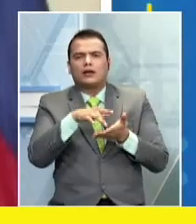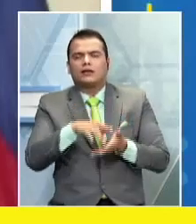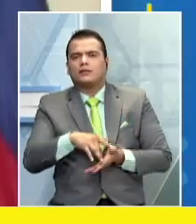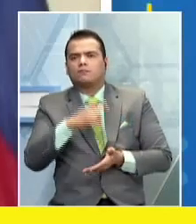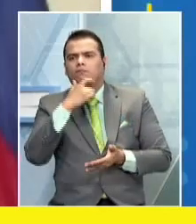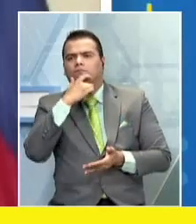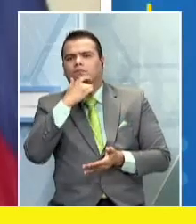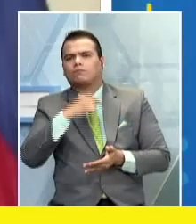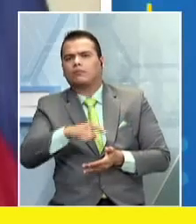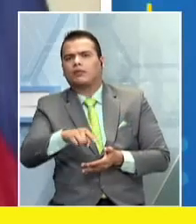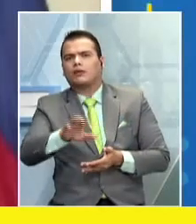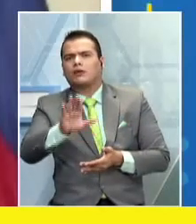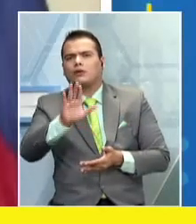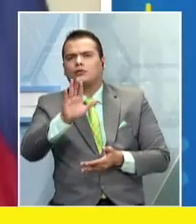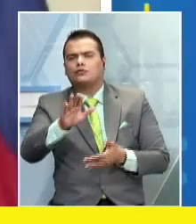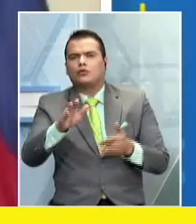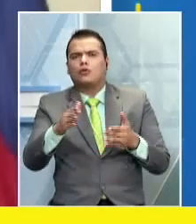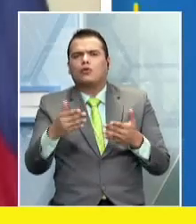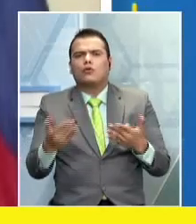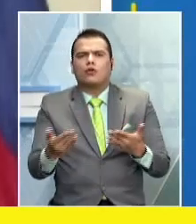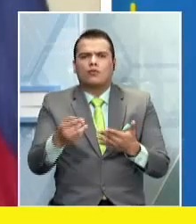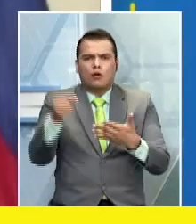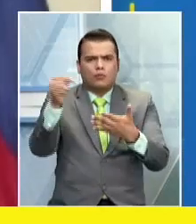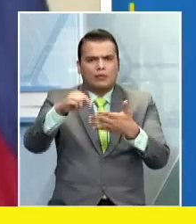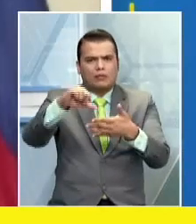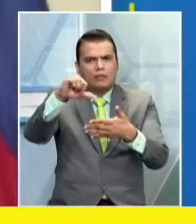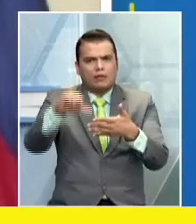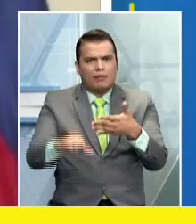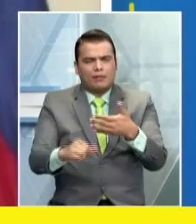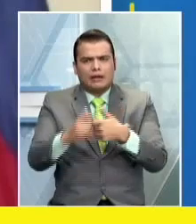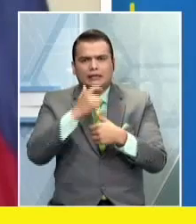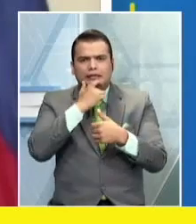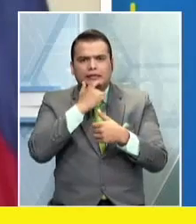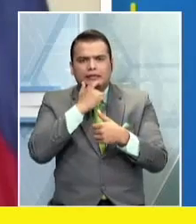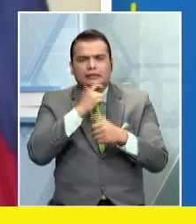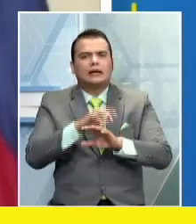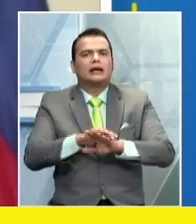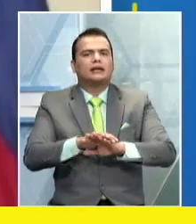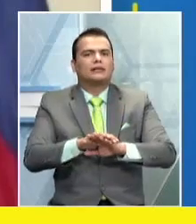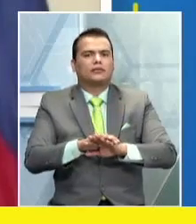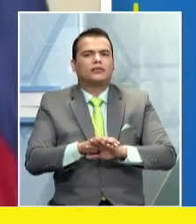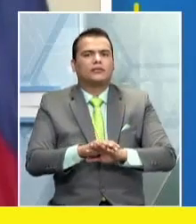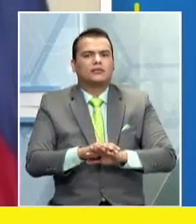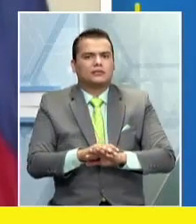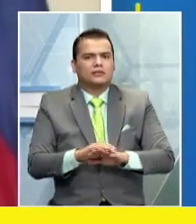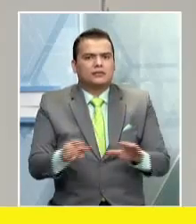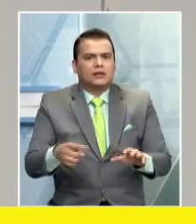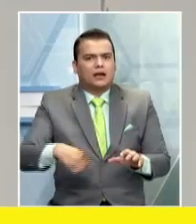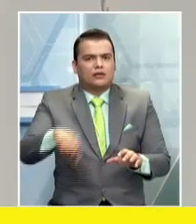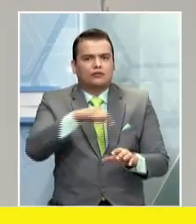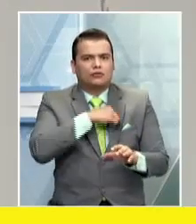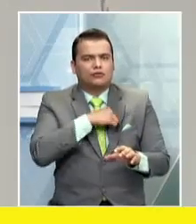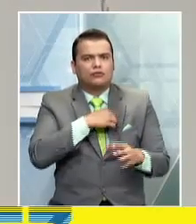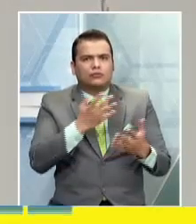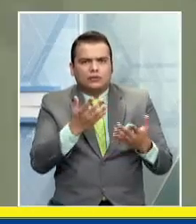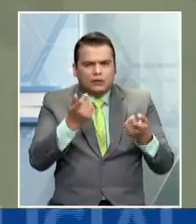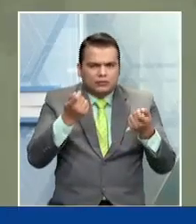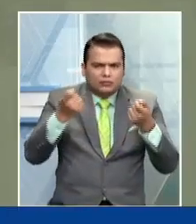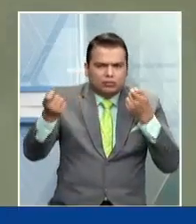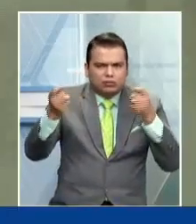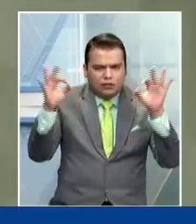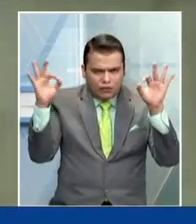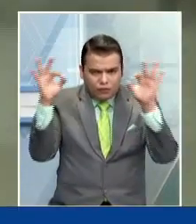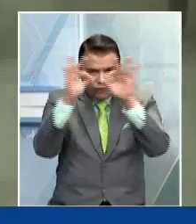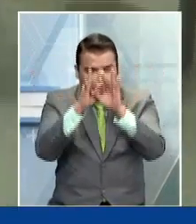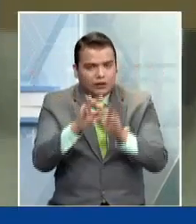lectura específica frente a la fenomenología criminal y estamos atendiéndolo con un servicio de policía, el cual estamos concentrando. Otra línea de trabajo